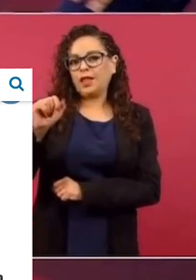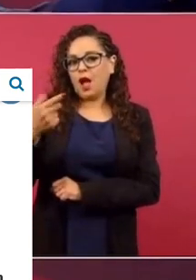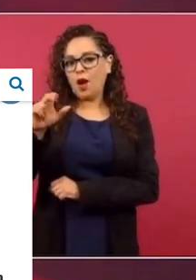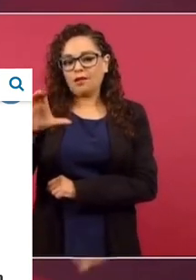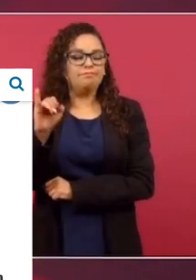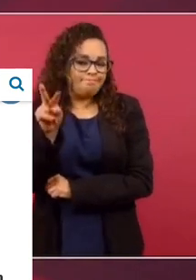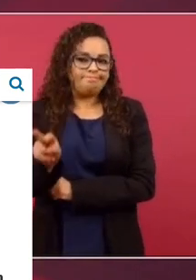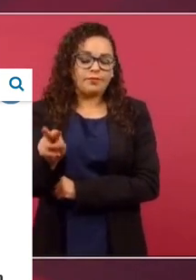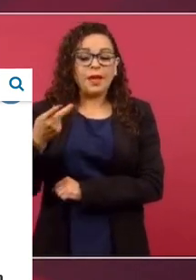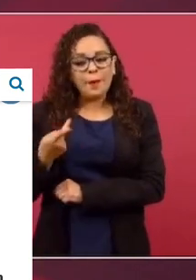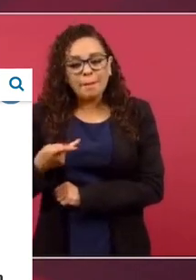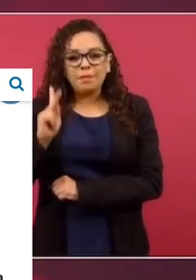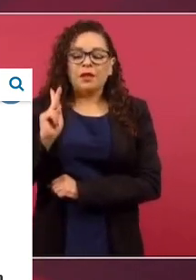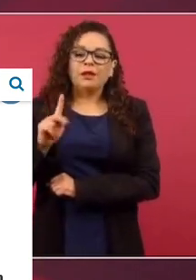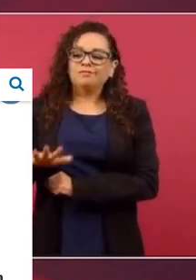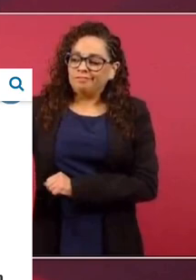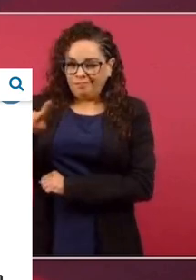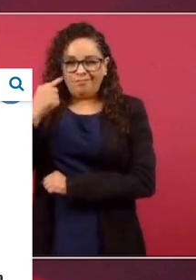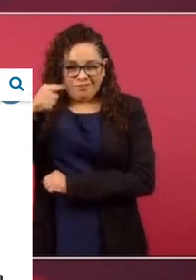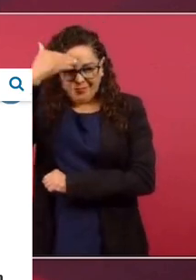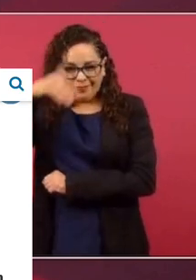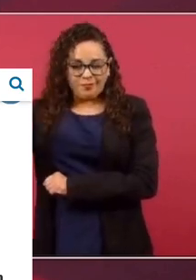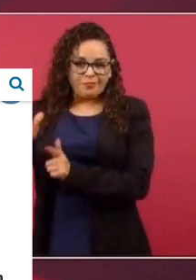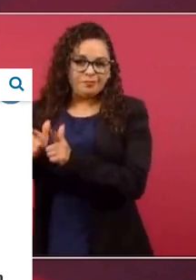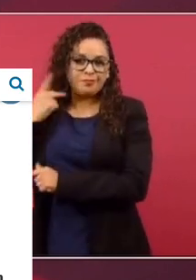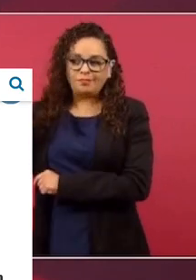hay oposición,